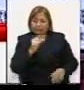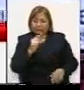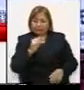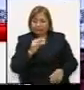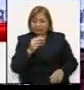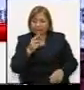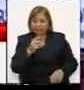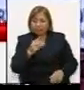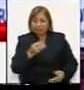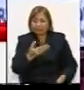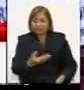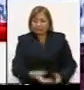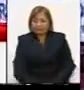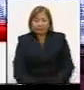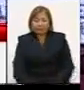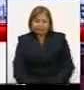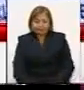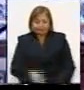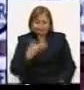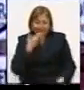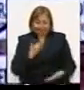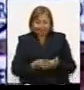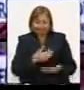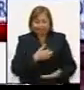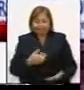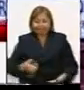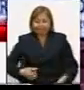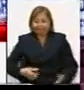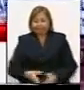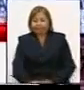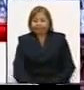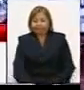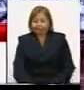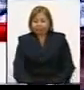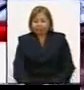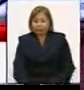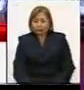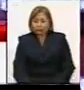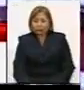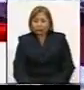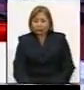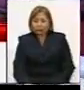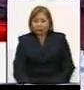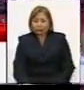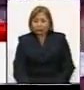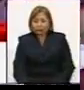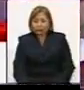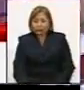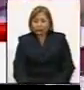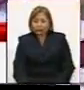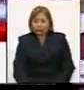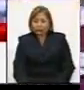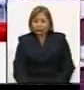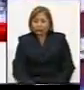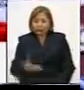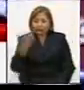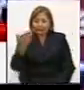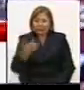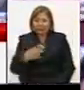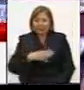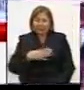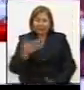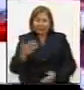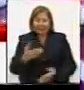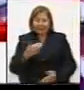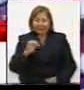El debate. Gracias, Presidenta. Dándole las gracias a nuestro distinguido invitado, al doctor